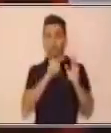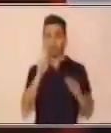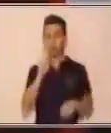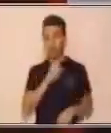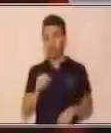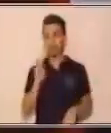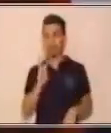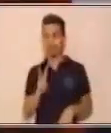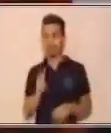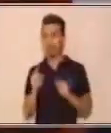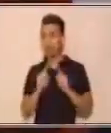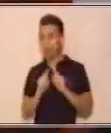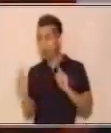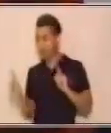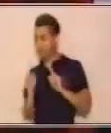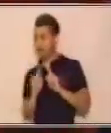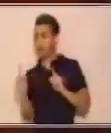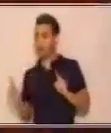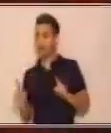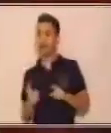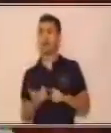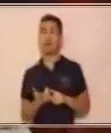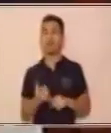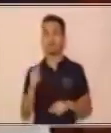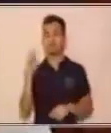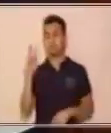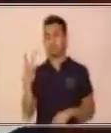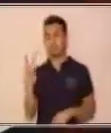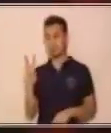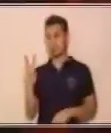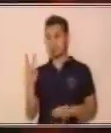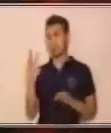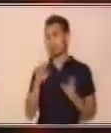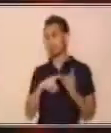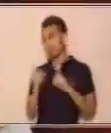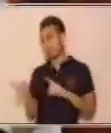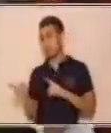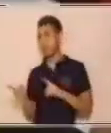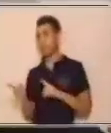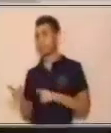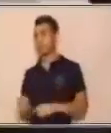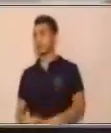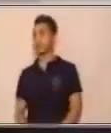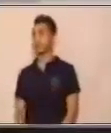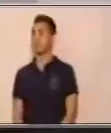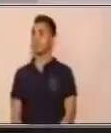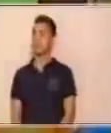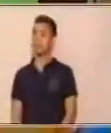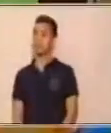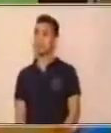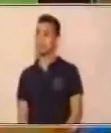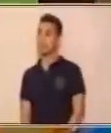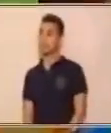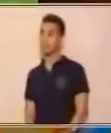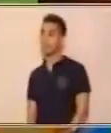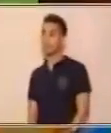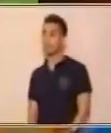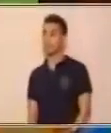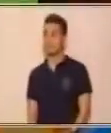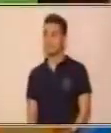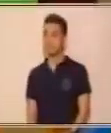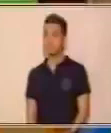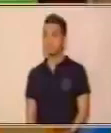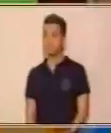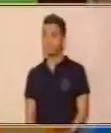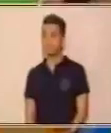es 2. ¿Ves? Bien, ahora que ya sabemos cómo se encuentra